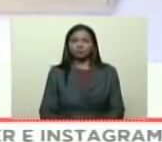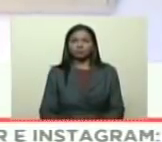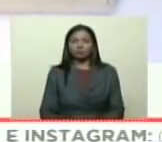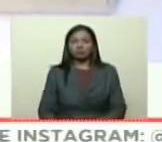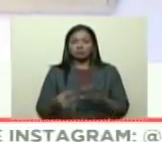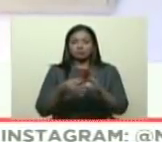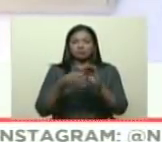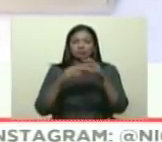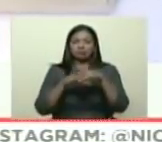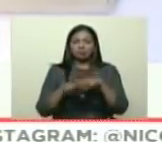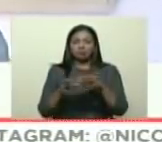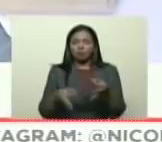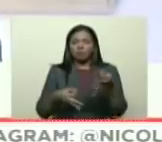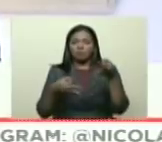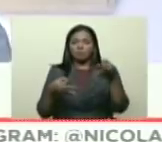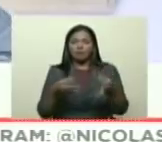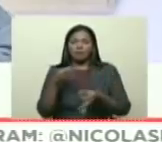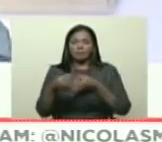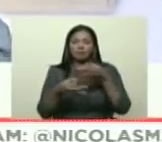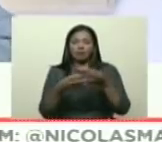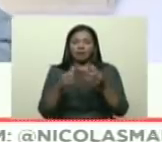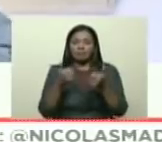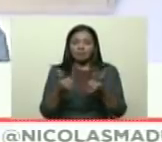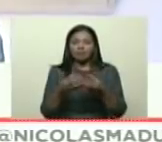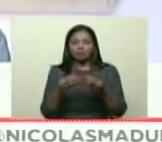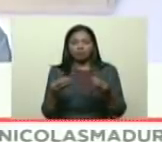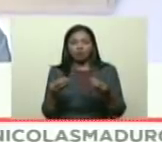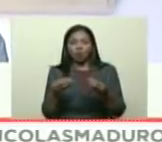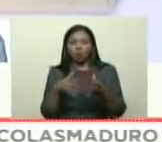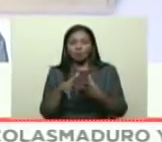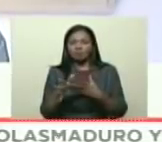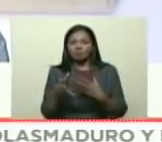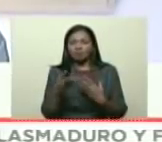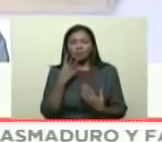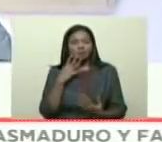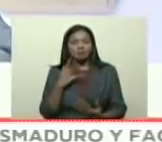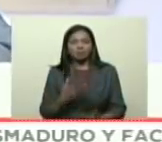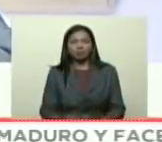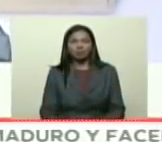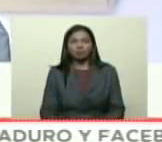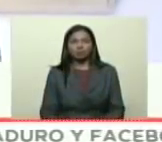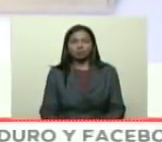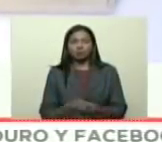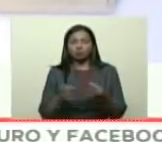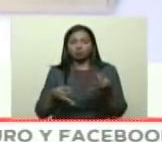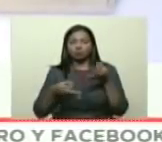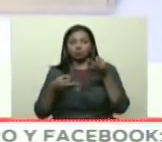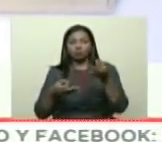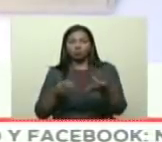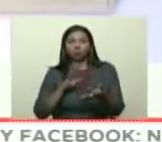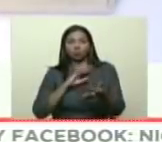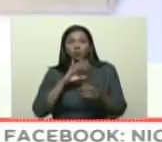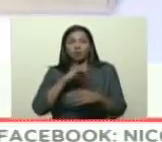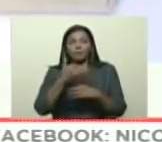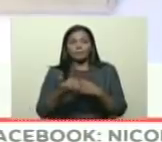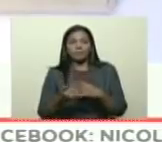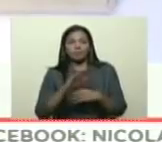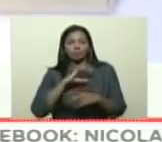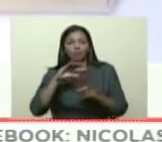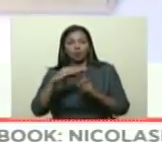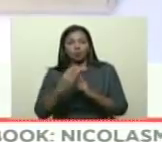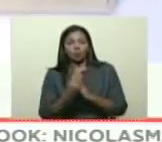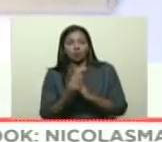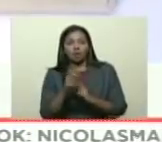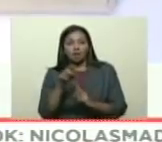Articular todas estas propuestas, explicarlas bien y sobre todo garantizar que los protagonistas de este plan de ofensiva cultural